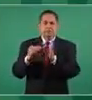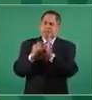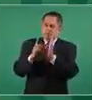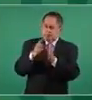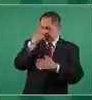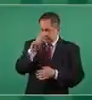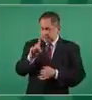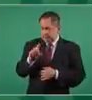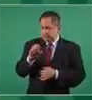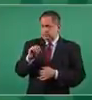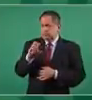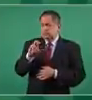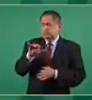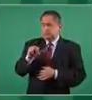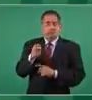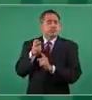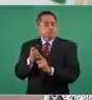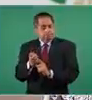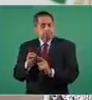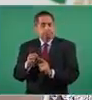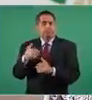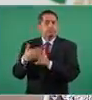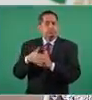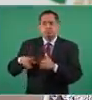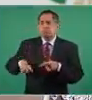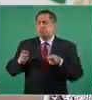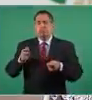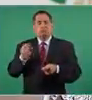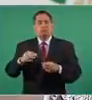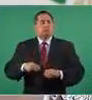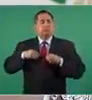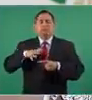democracia como forma de gobierno y como forma de vida.